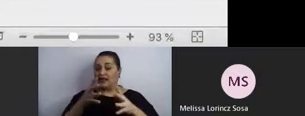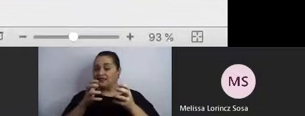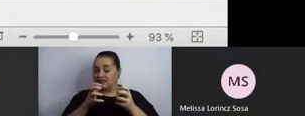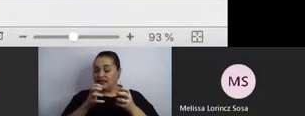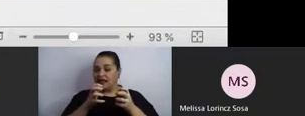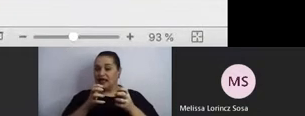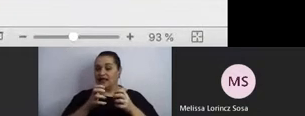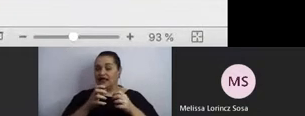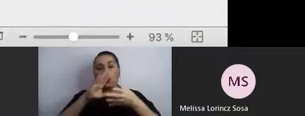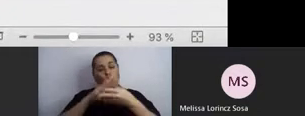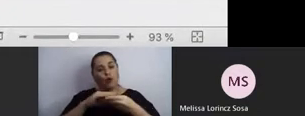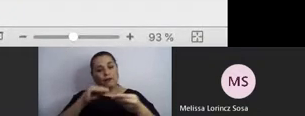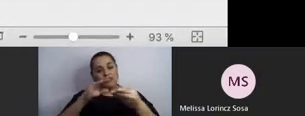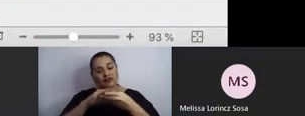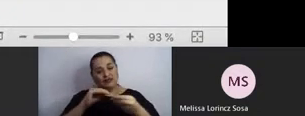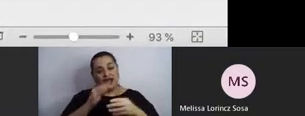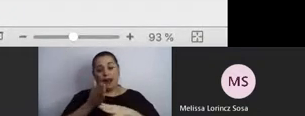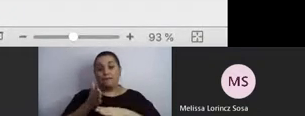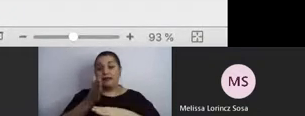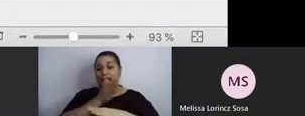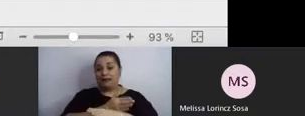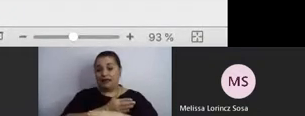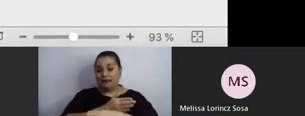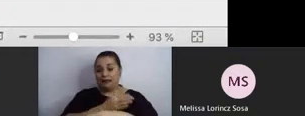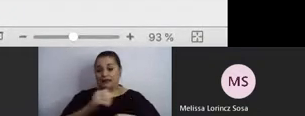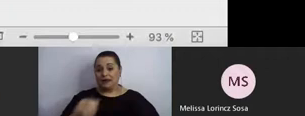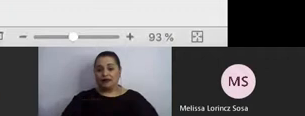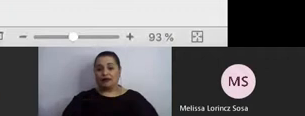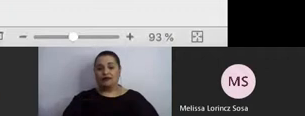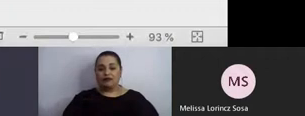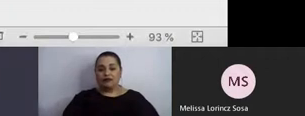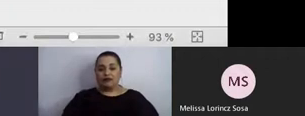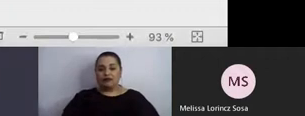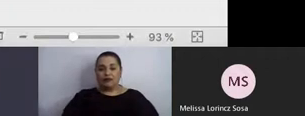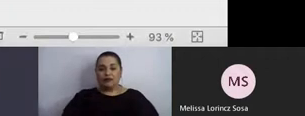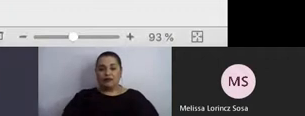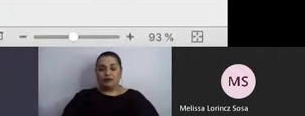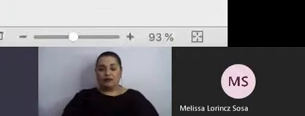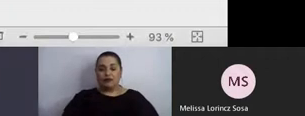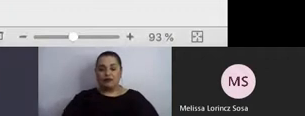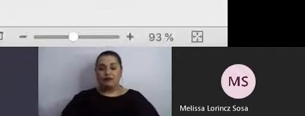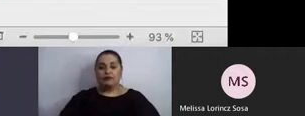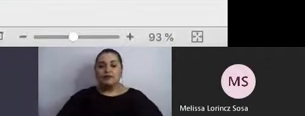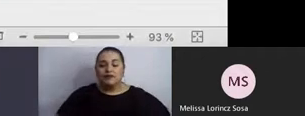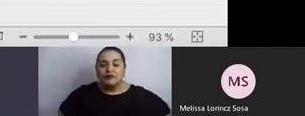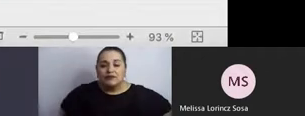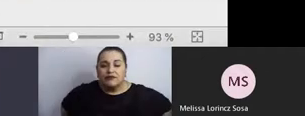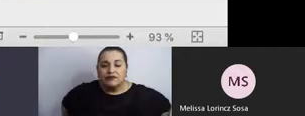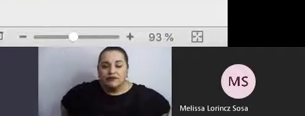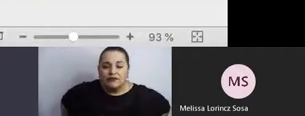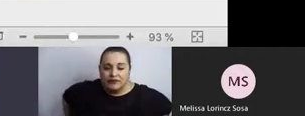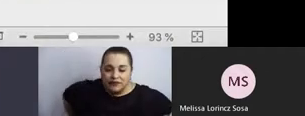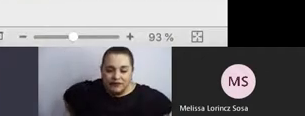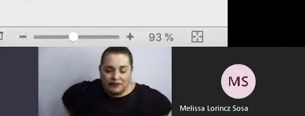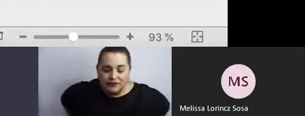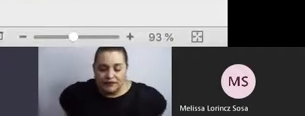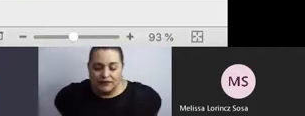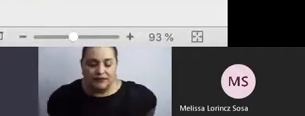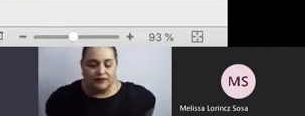comentar preliminarmente. Disculpen que interrumpa, pero, Melisa, por favor, si podés dejar de proyectar la